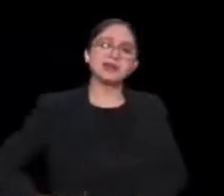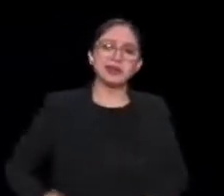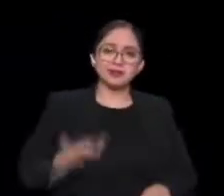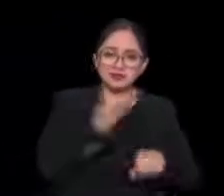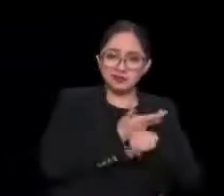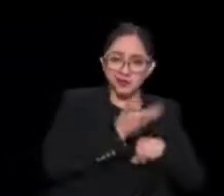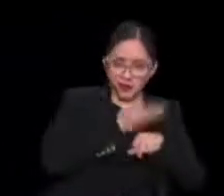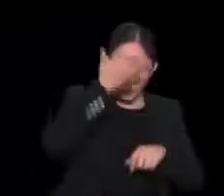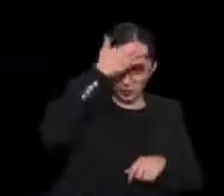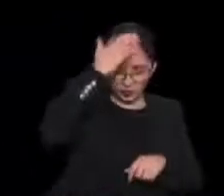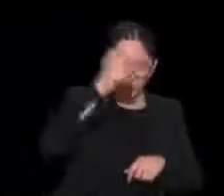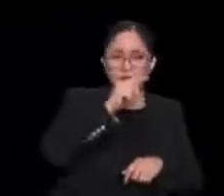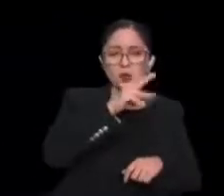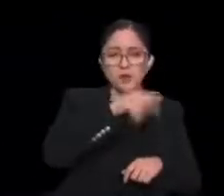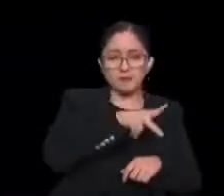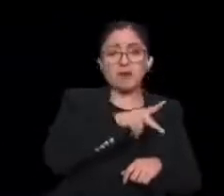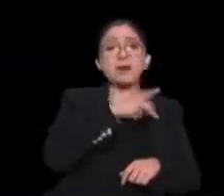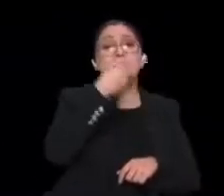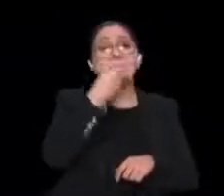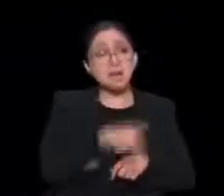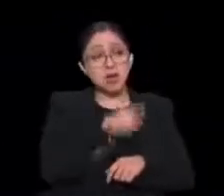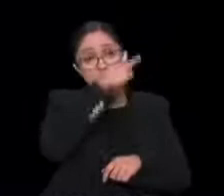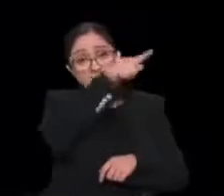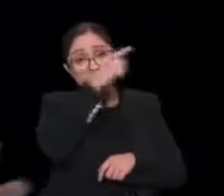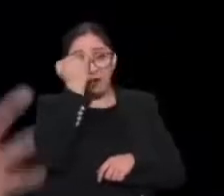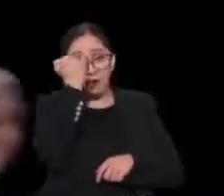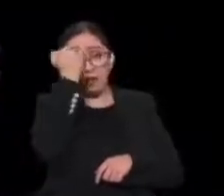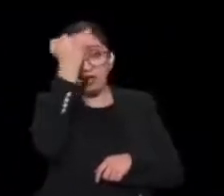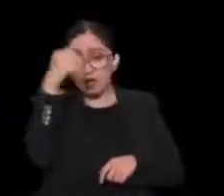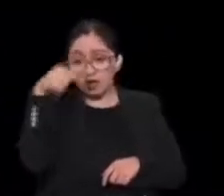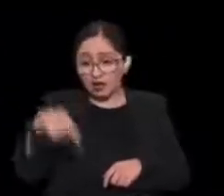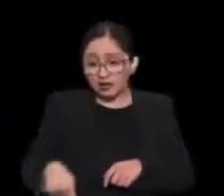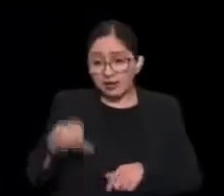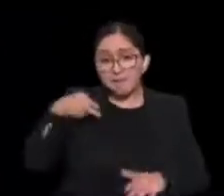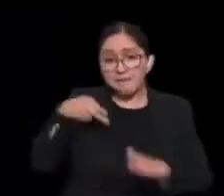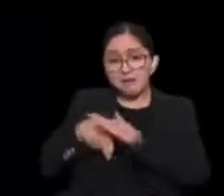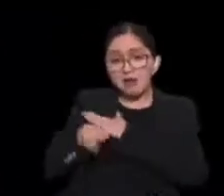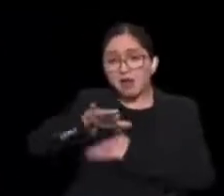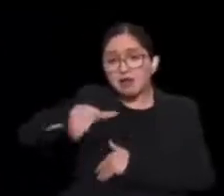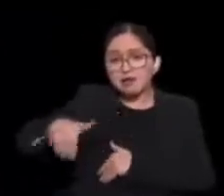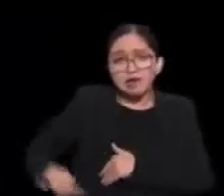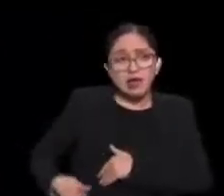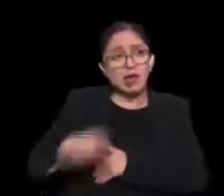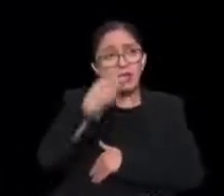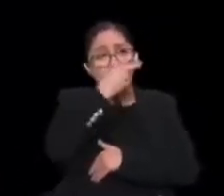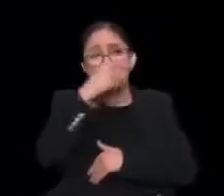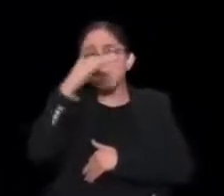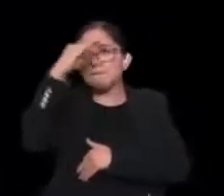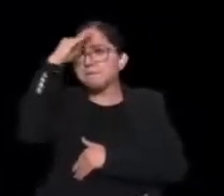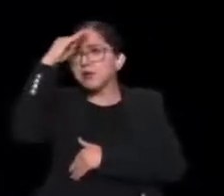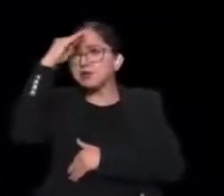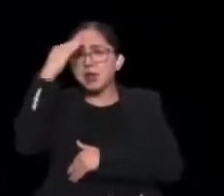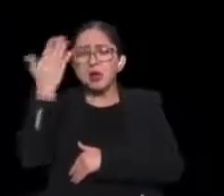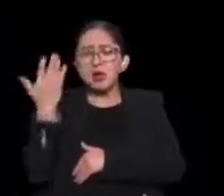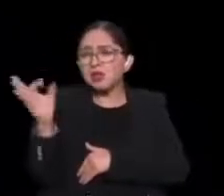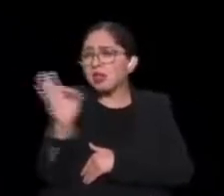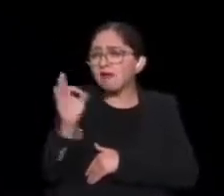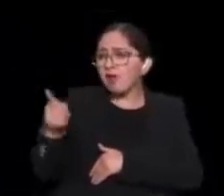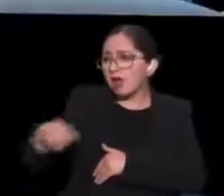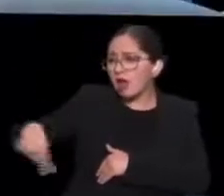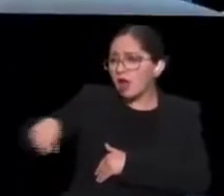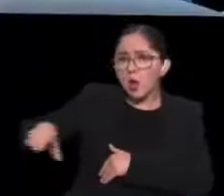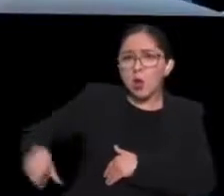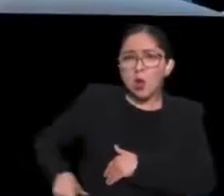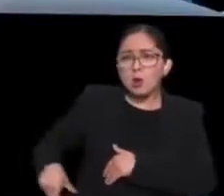el metro consideraron que el accidente era producto como de, no sé, una especie de una decisión de gobierno,